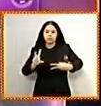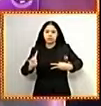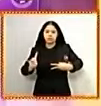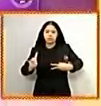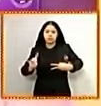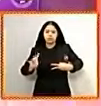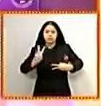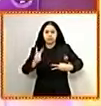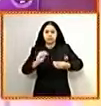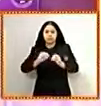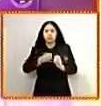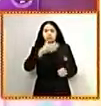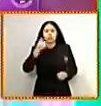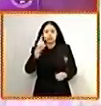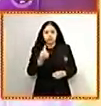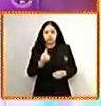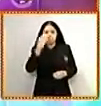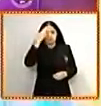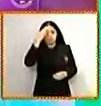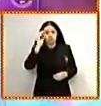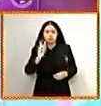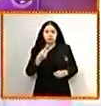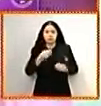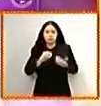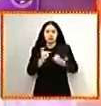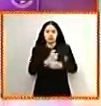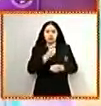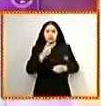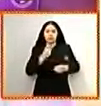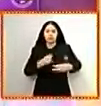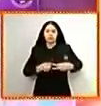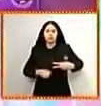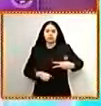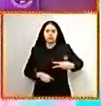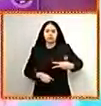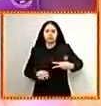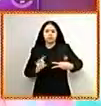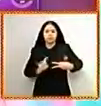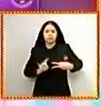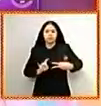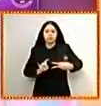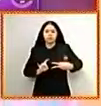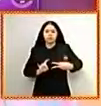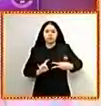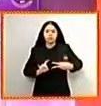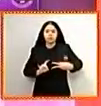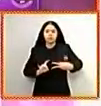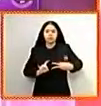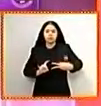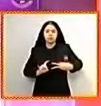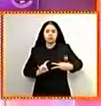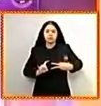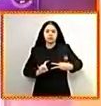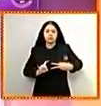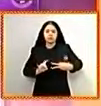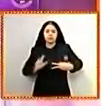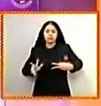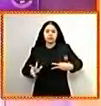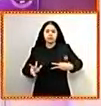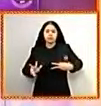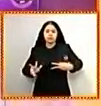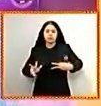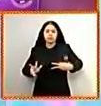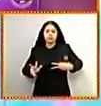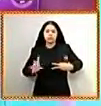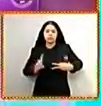como dos números son mejor que uno, conocemos el segundo número ganador, primer dígito. 8, segundo dígito. 3, segundo número